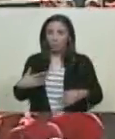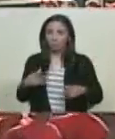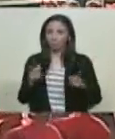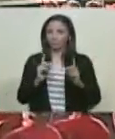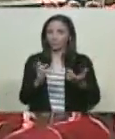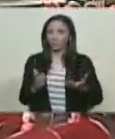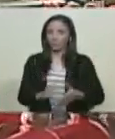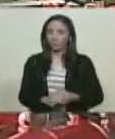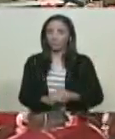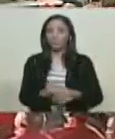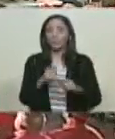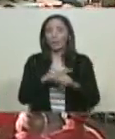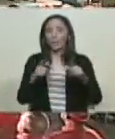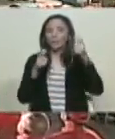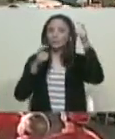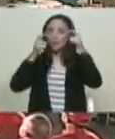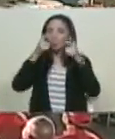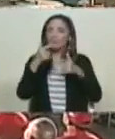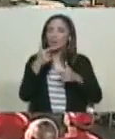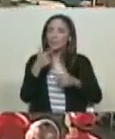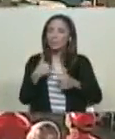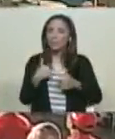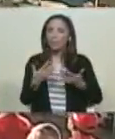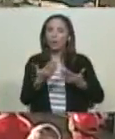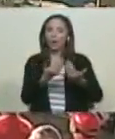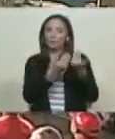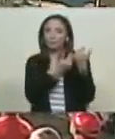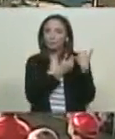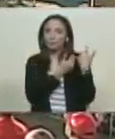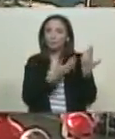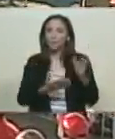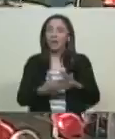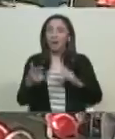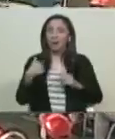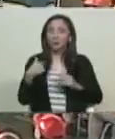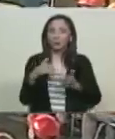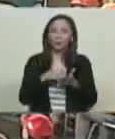Pero desde que el comandante Chávez me dejó, nunca he vacilado